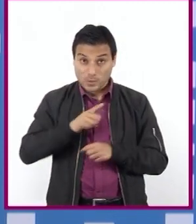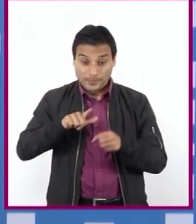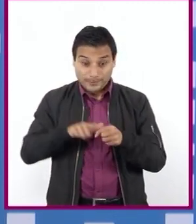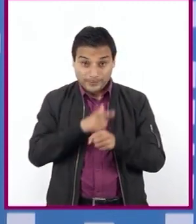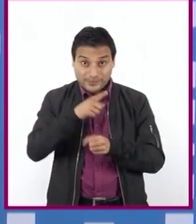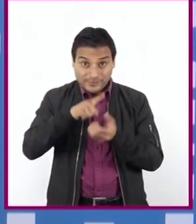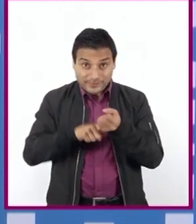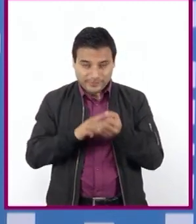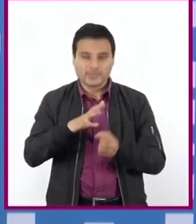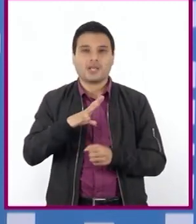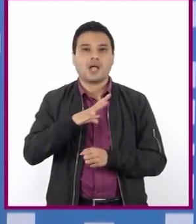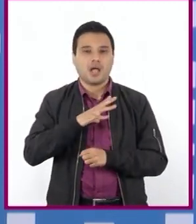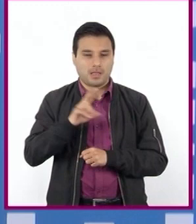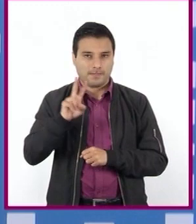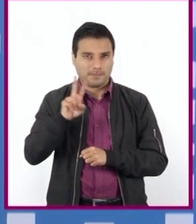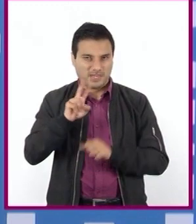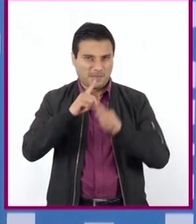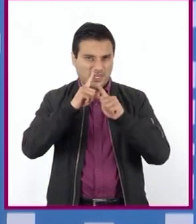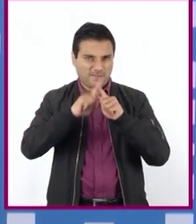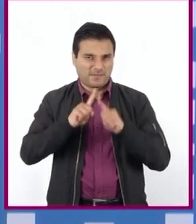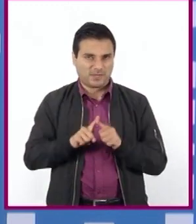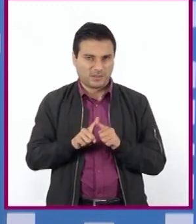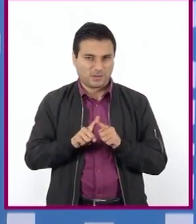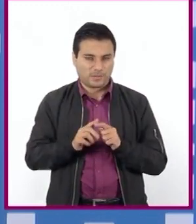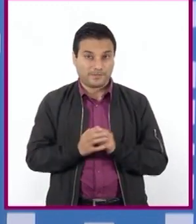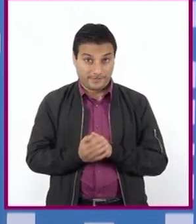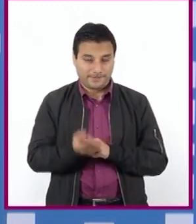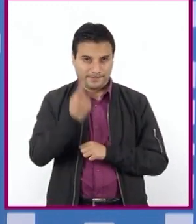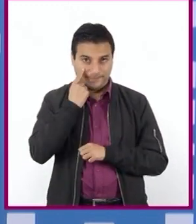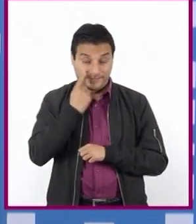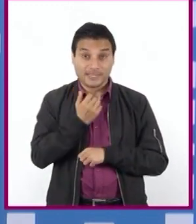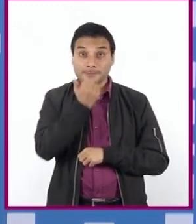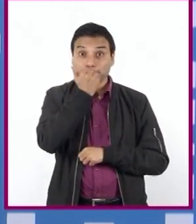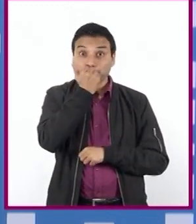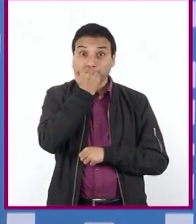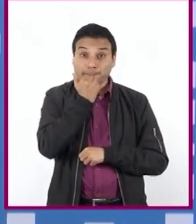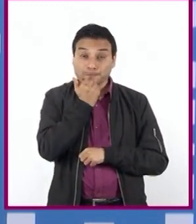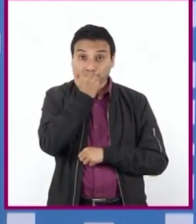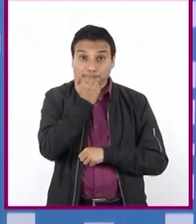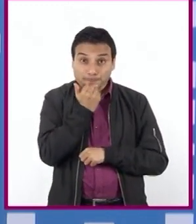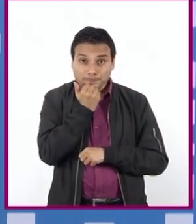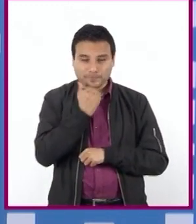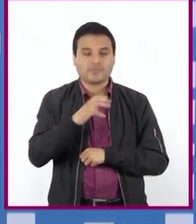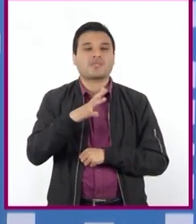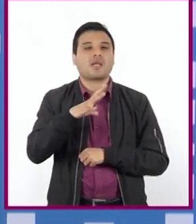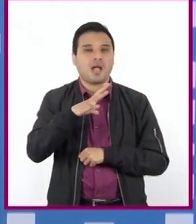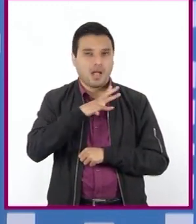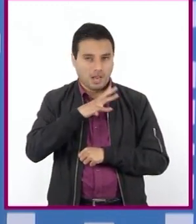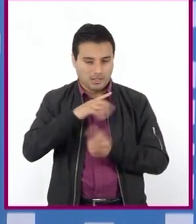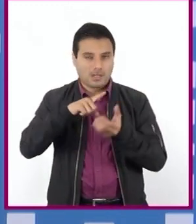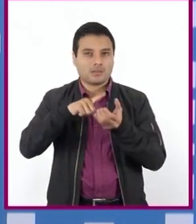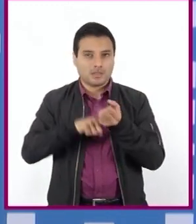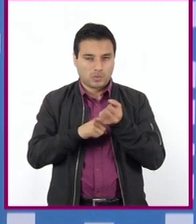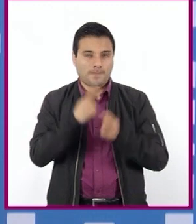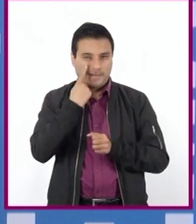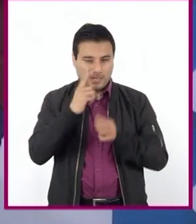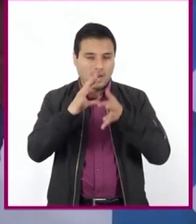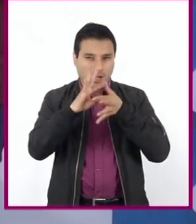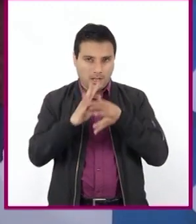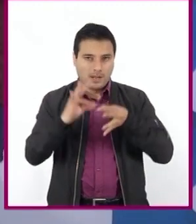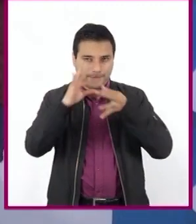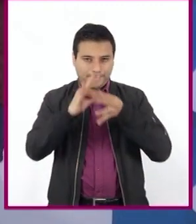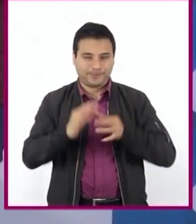bebidas. Asimismo, nos comentaba sobre la cantidad de azúcar que contenían las bebidas que nos gustaba